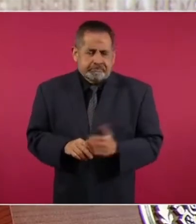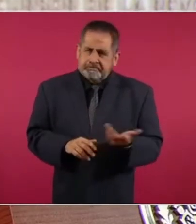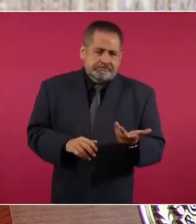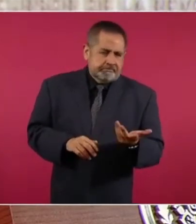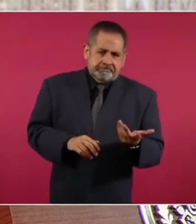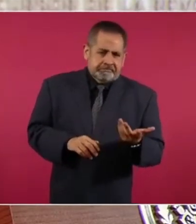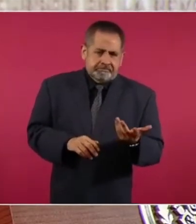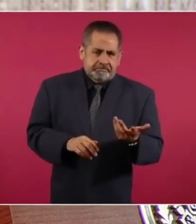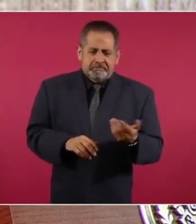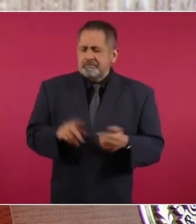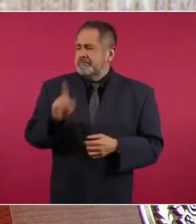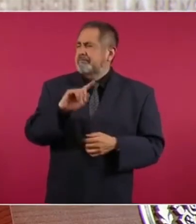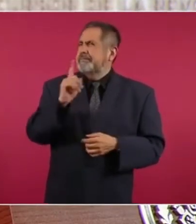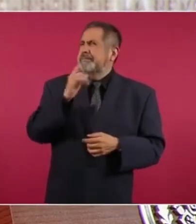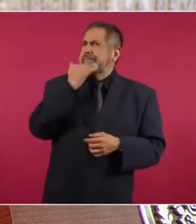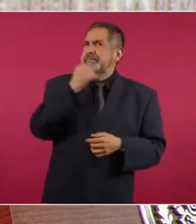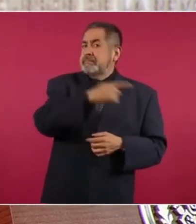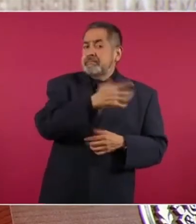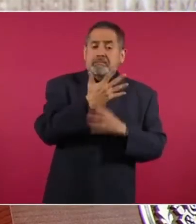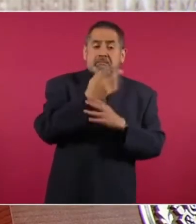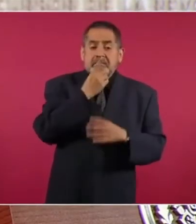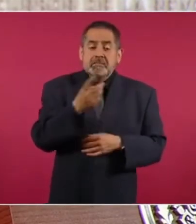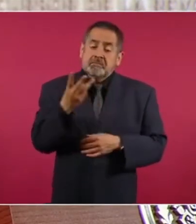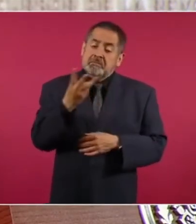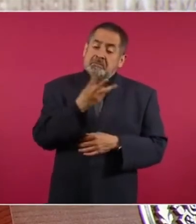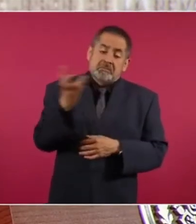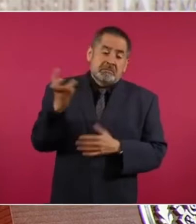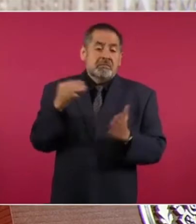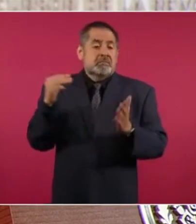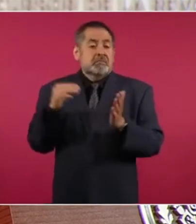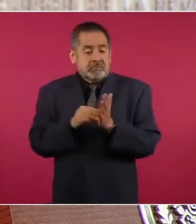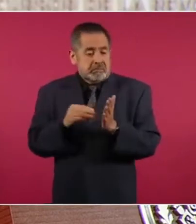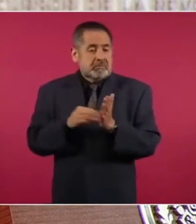cuando no, 300,000,